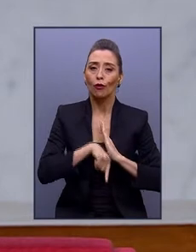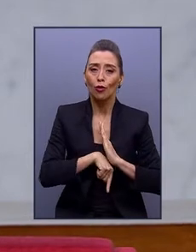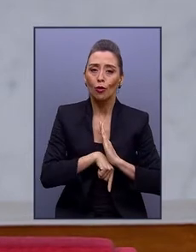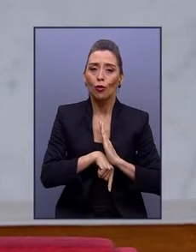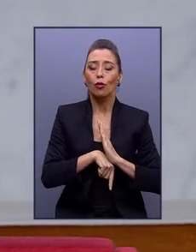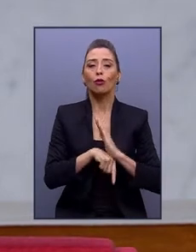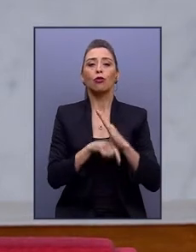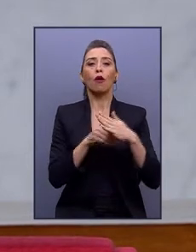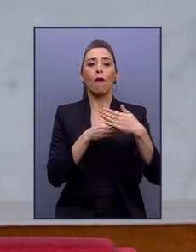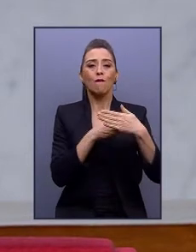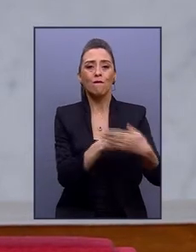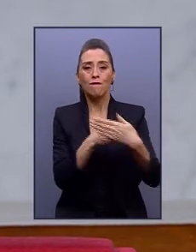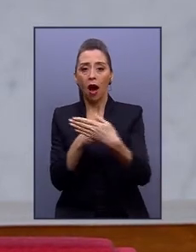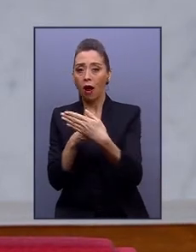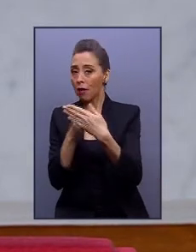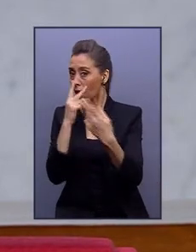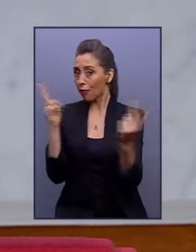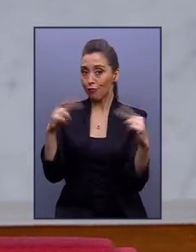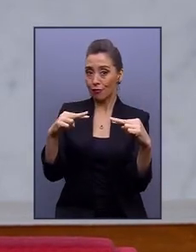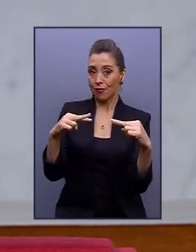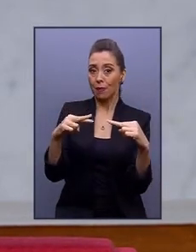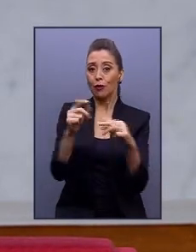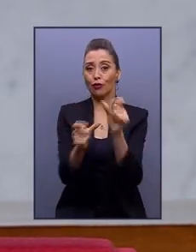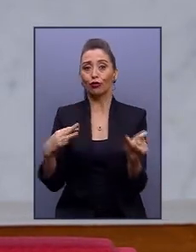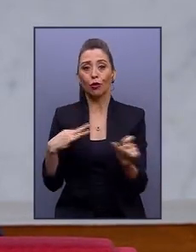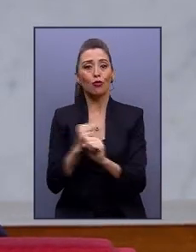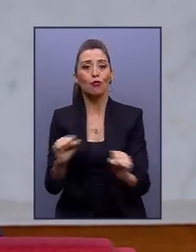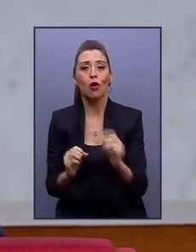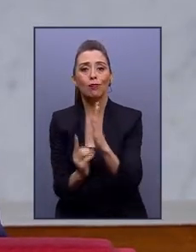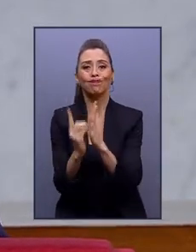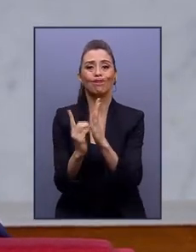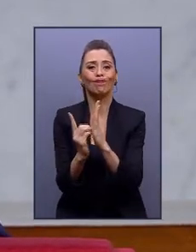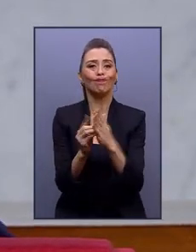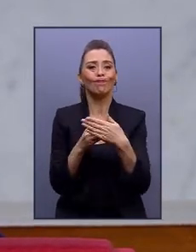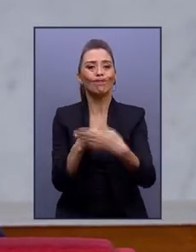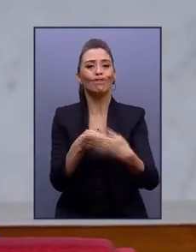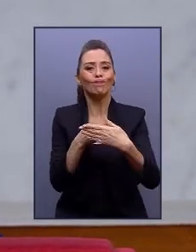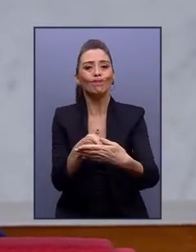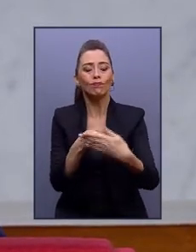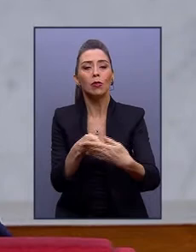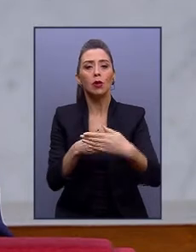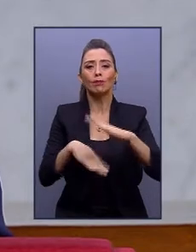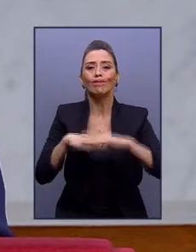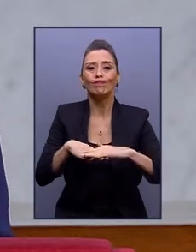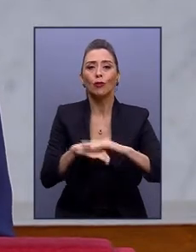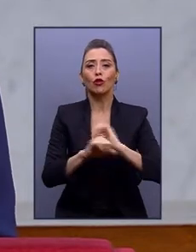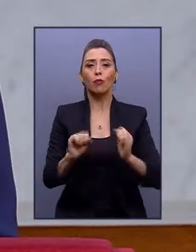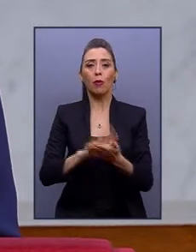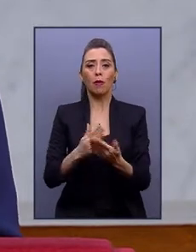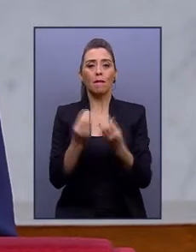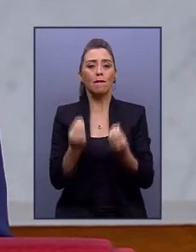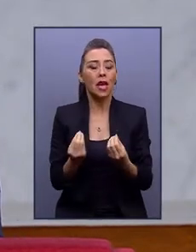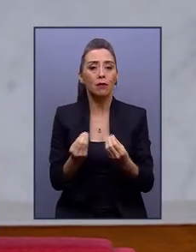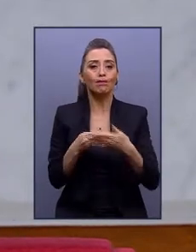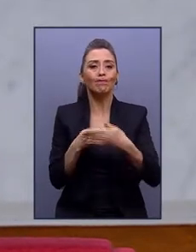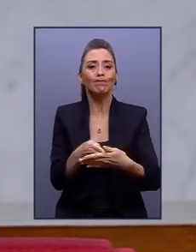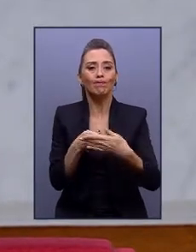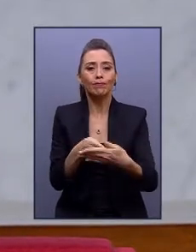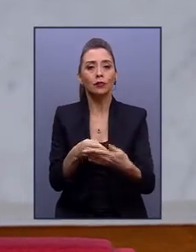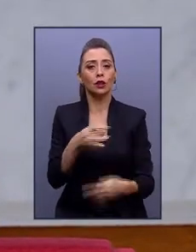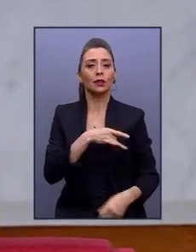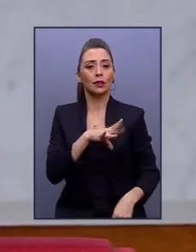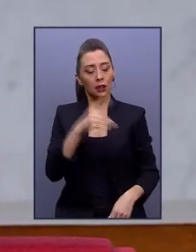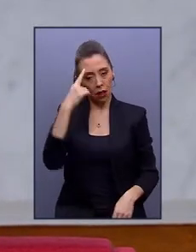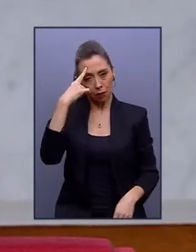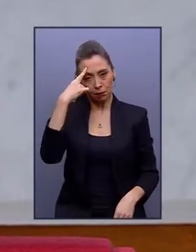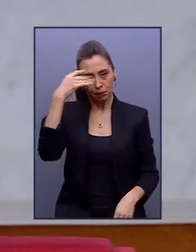tantas barreras invisibles que impedían el progreso de sus ciudadanos y que le ponían techos arbitrarios a su bienestar. Un Chile con una